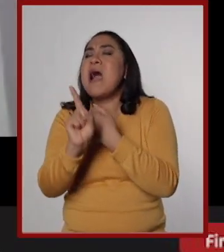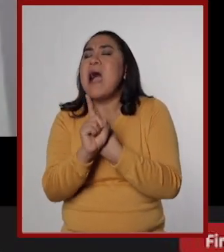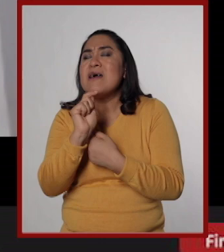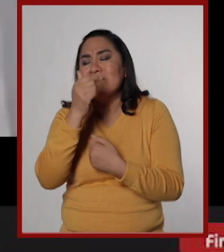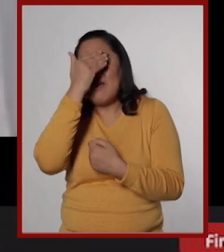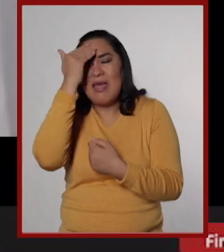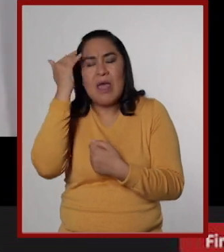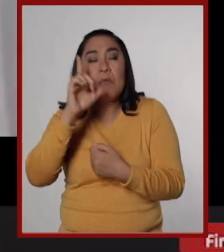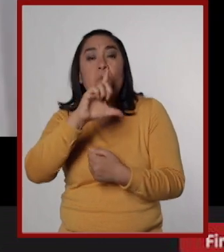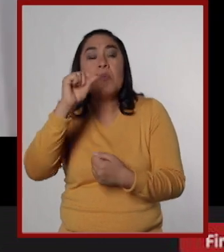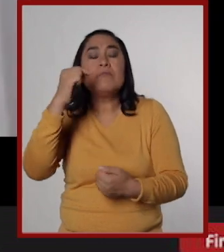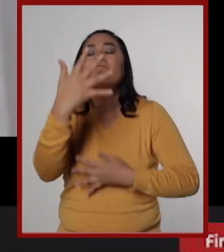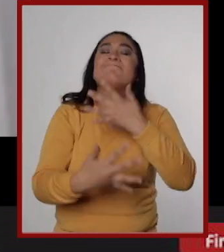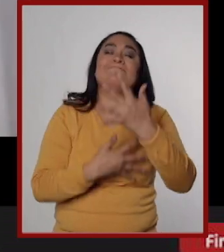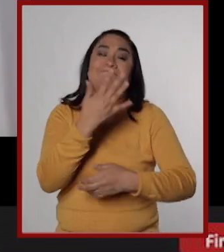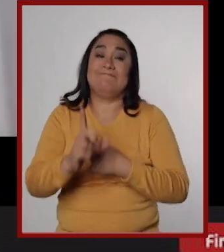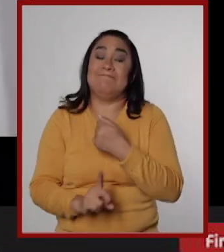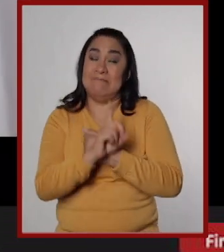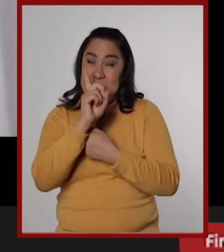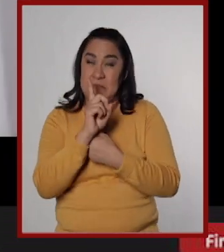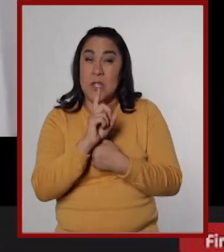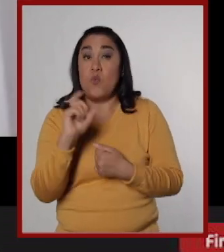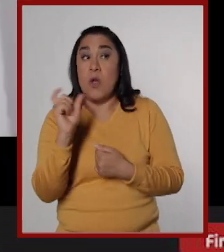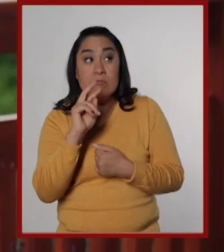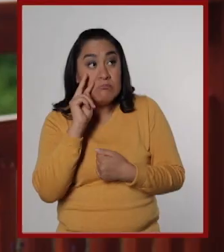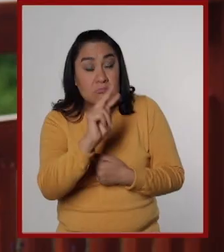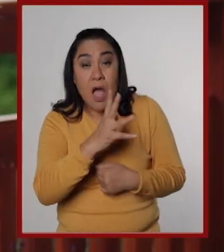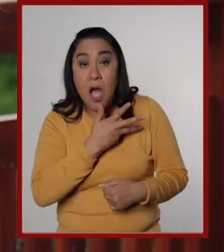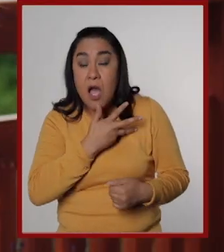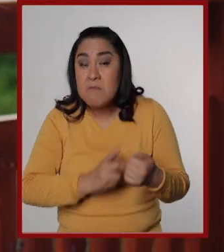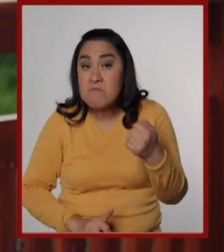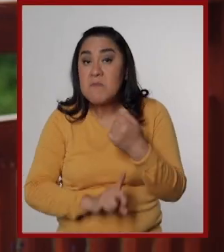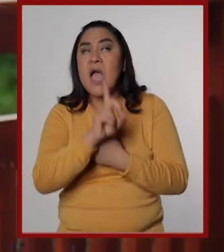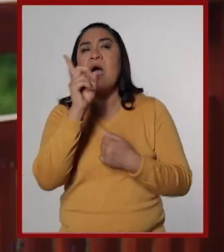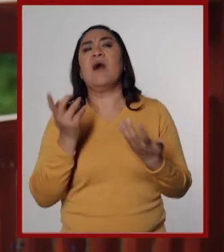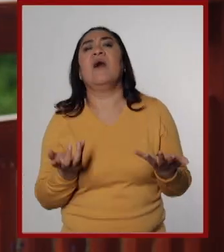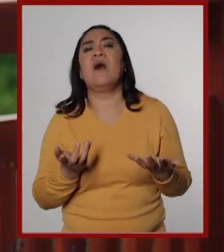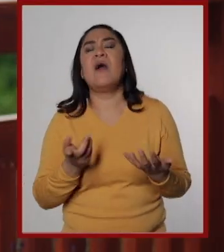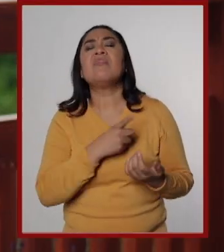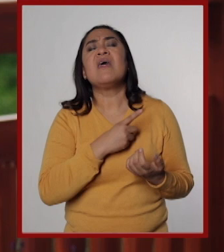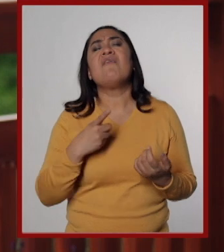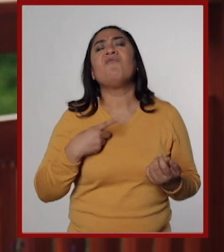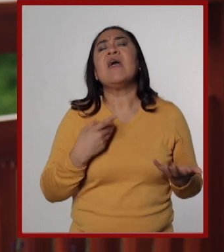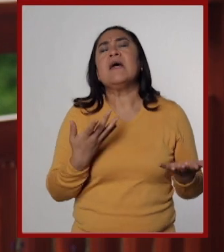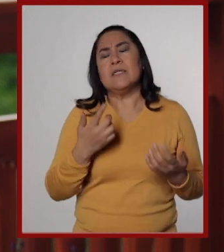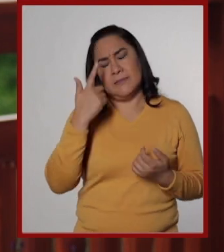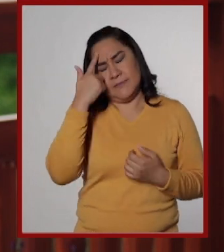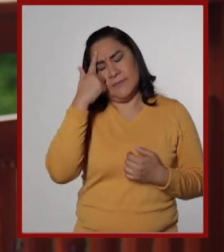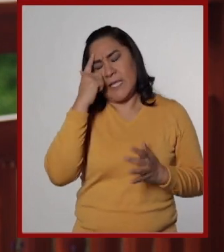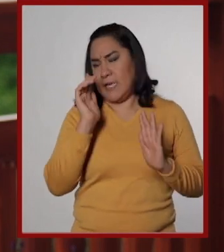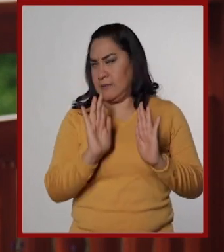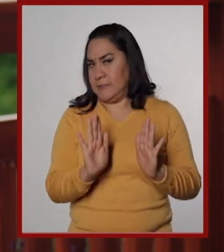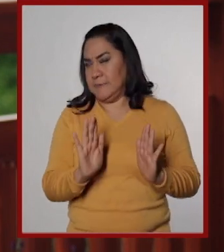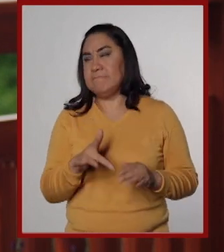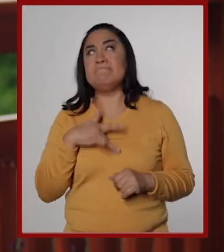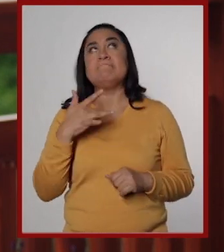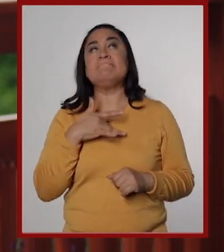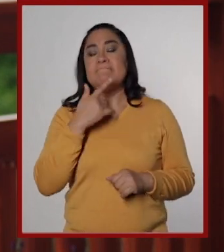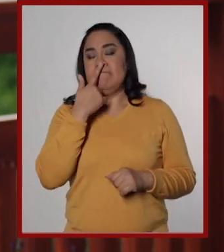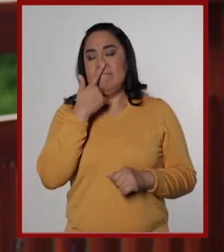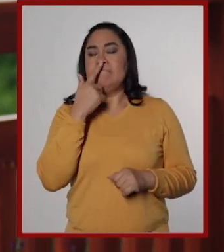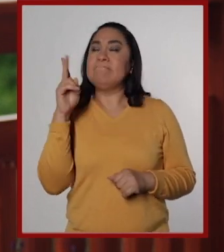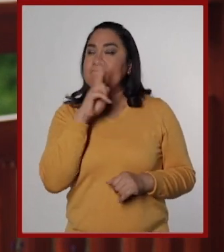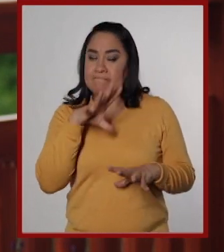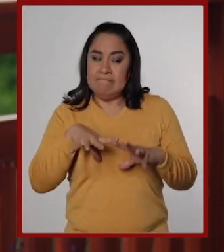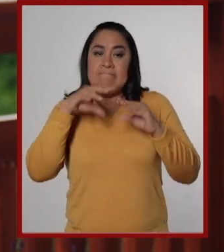abajo que pueden provocar un conflicto. Entonces, cuando ya se abre el conflicto, lo que hay que hacer es detenerse, tomar aire, a lo mejor irte a dar la